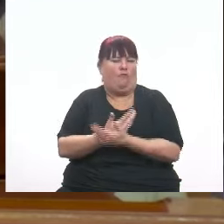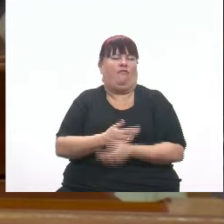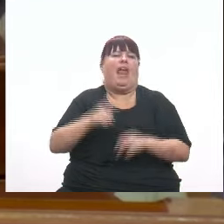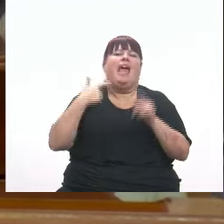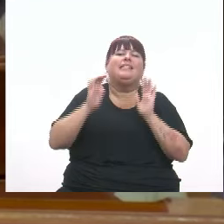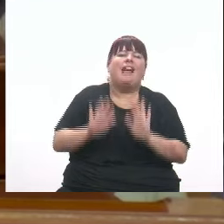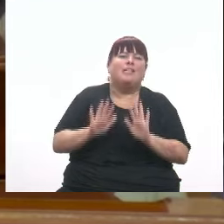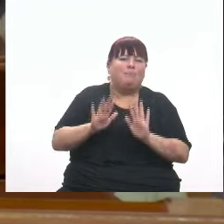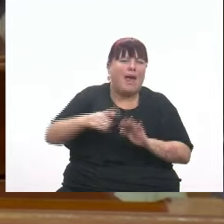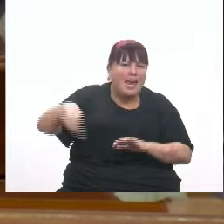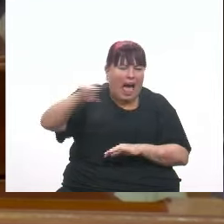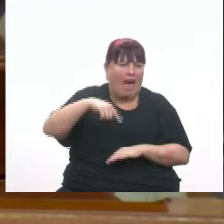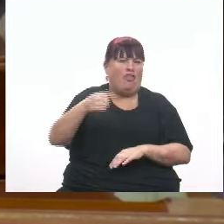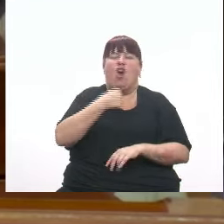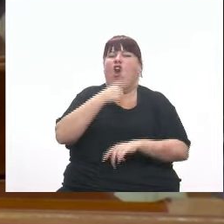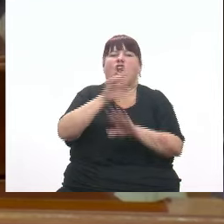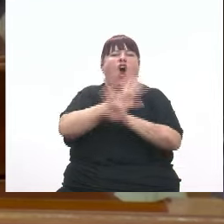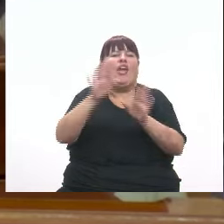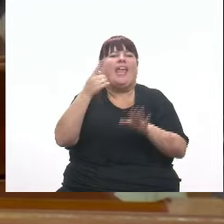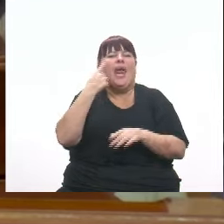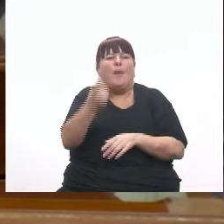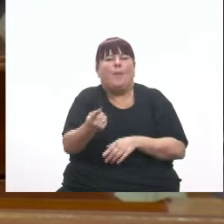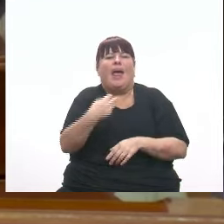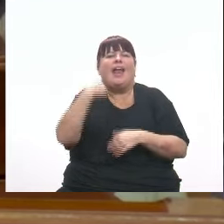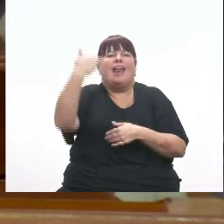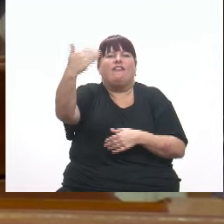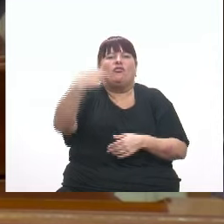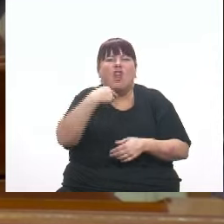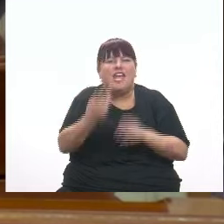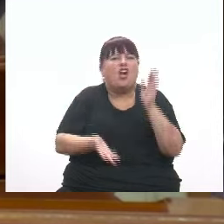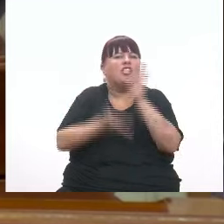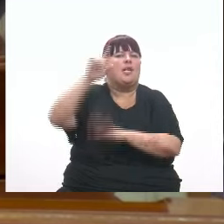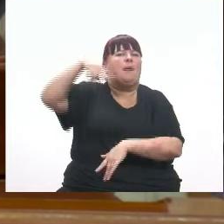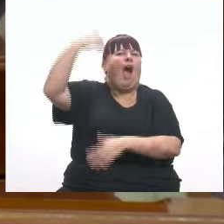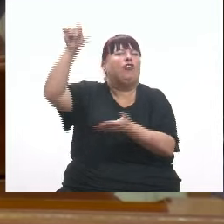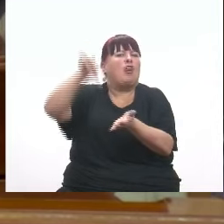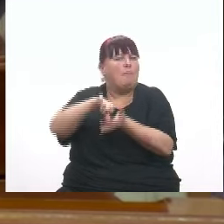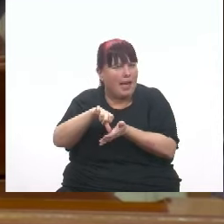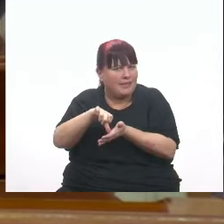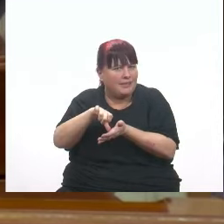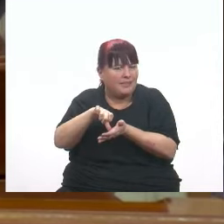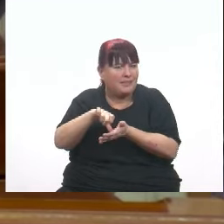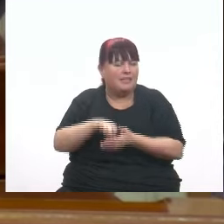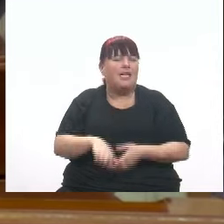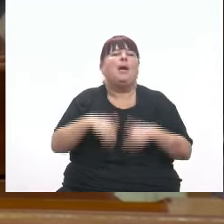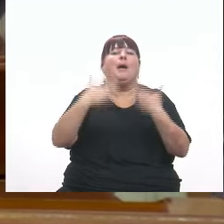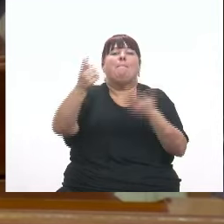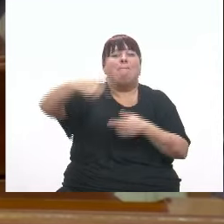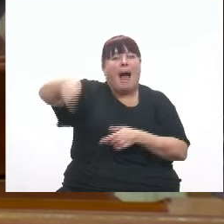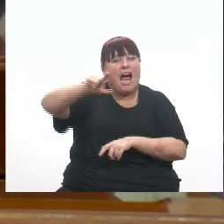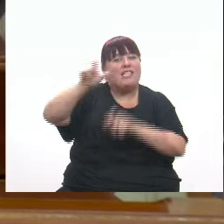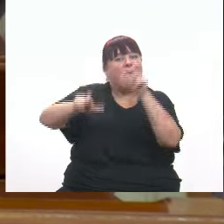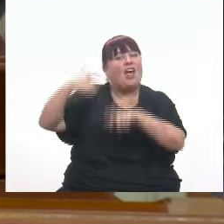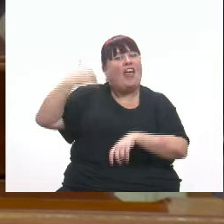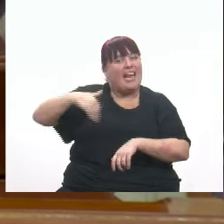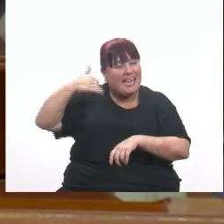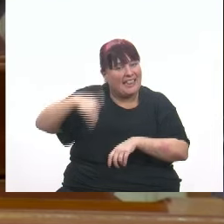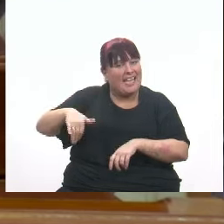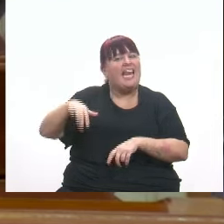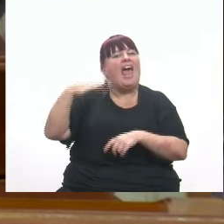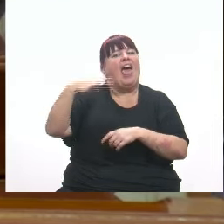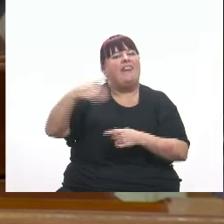esperan, que no quieren ver a sus hijos irse del país, para esos argentinos que